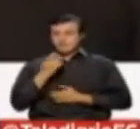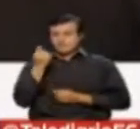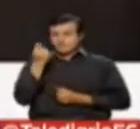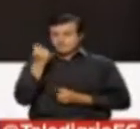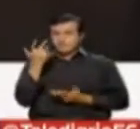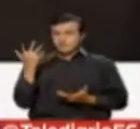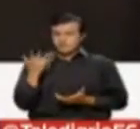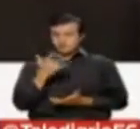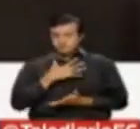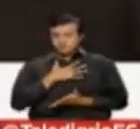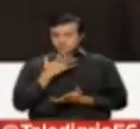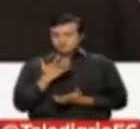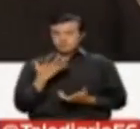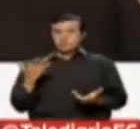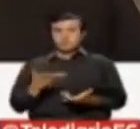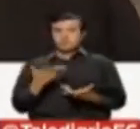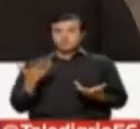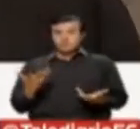tarta